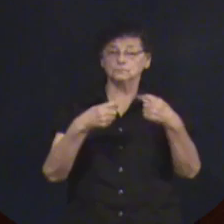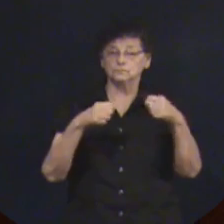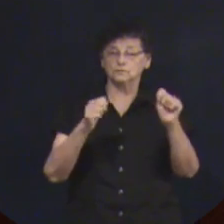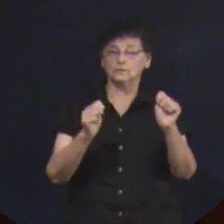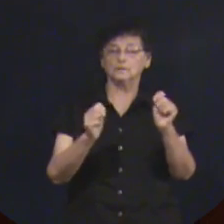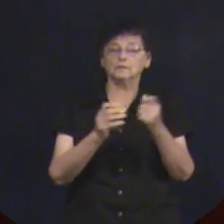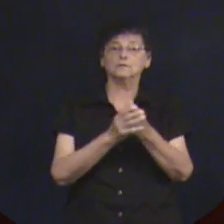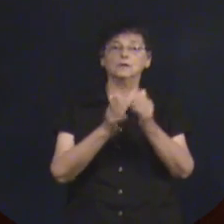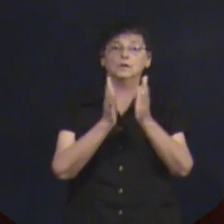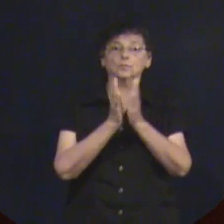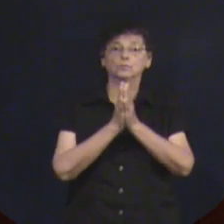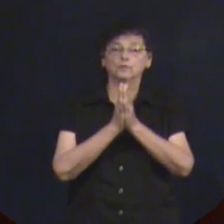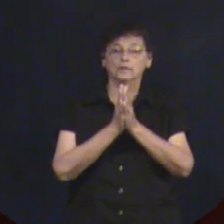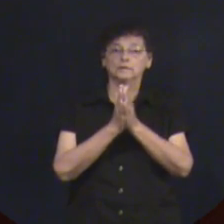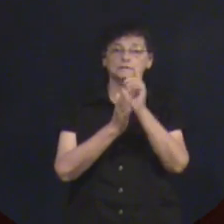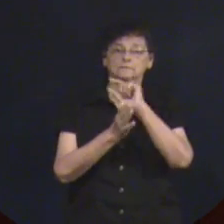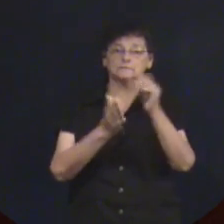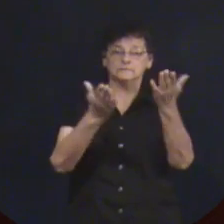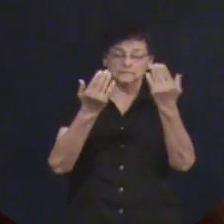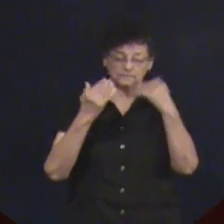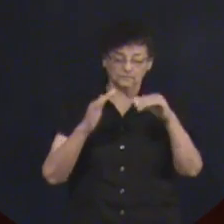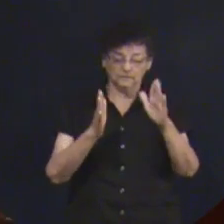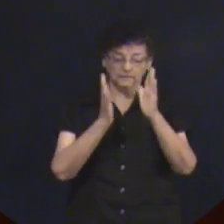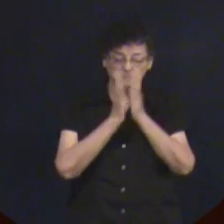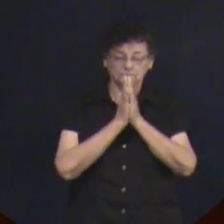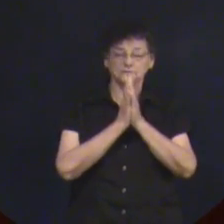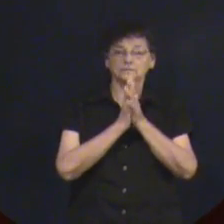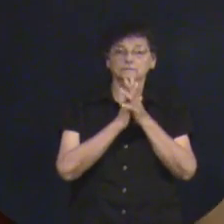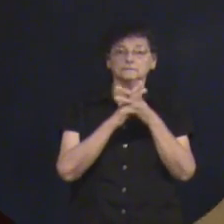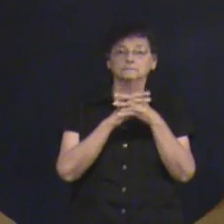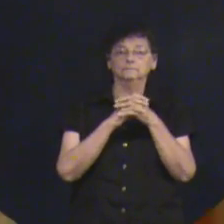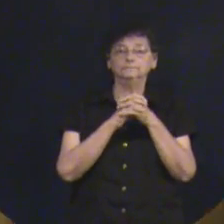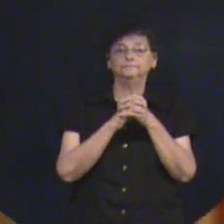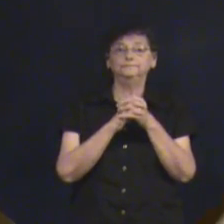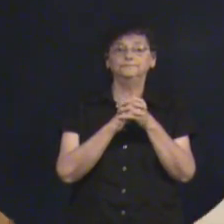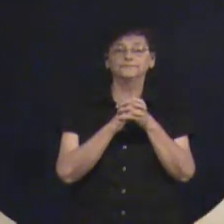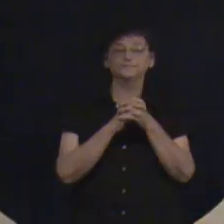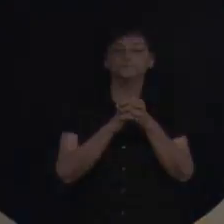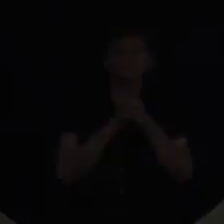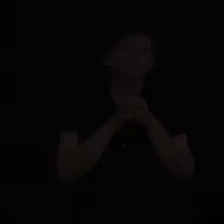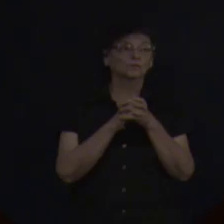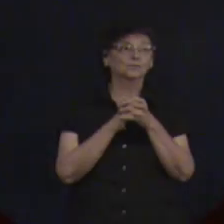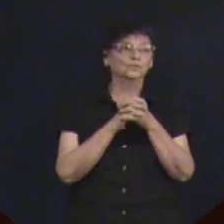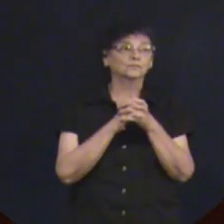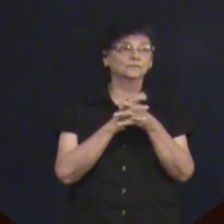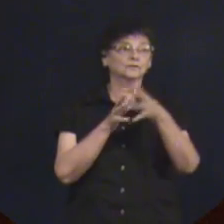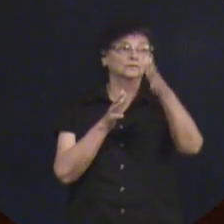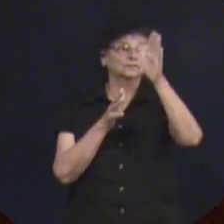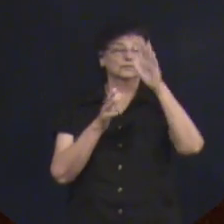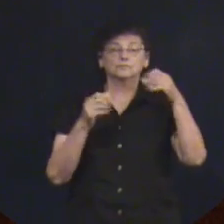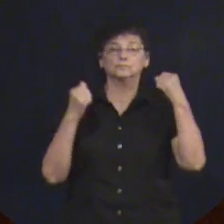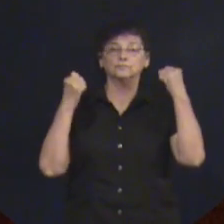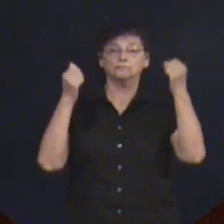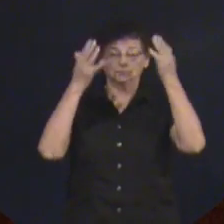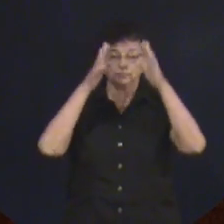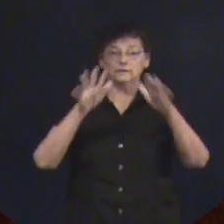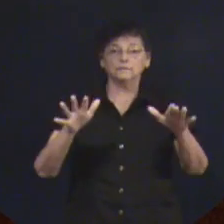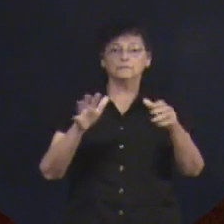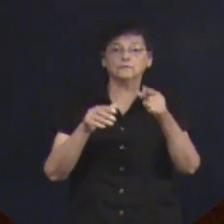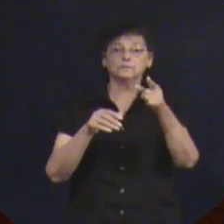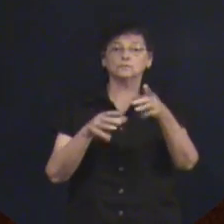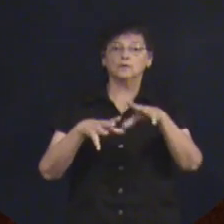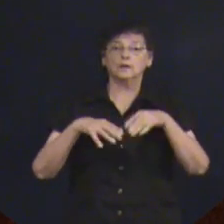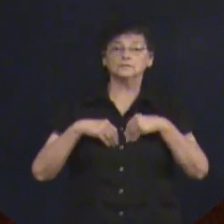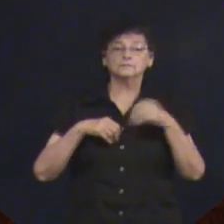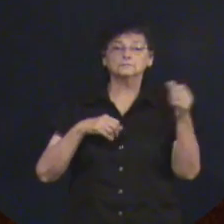esfuerzos, roguemos al Señor. Señor, escucha nuestra oración. Dios bondadoso, tú